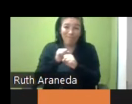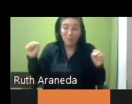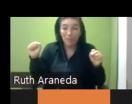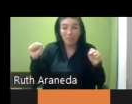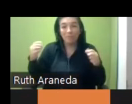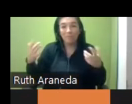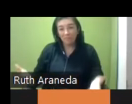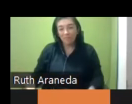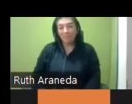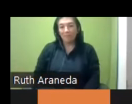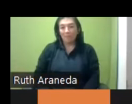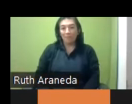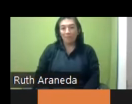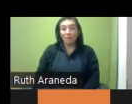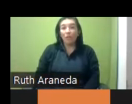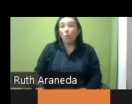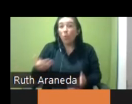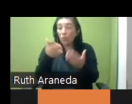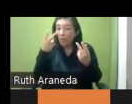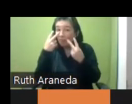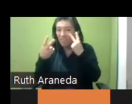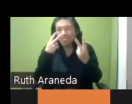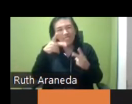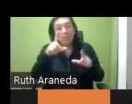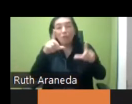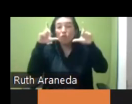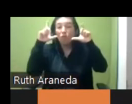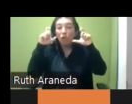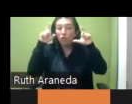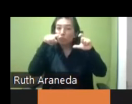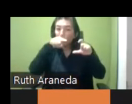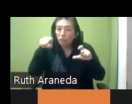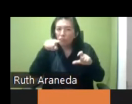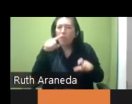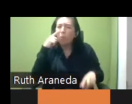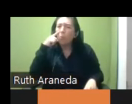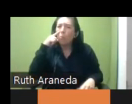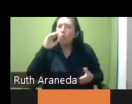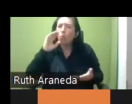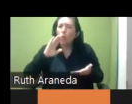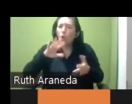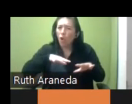Entonces, esto que ustedes ven aquí es una imagen que muestra vestigios de